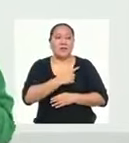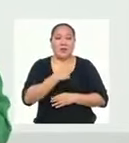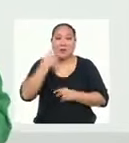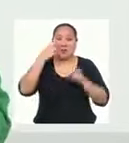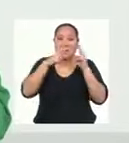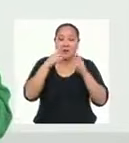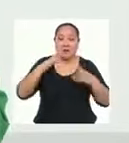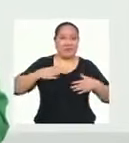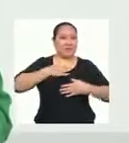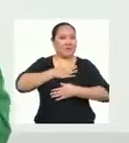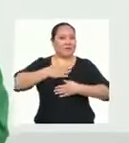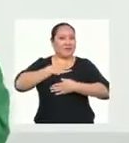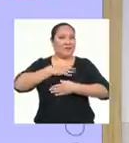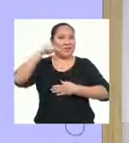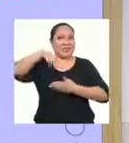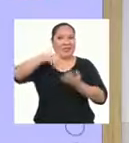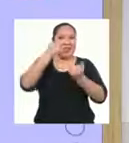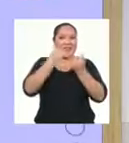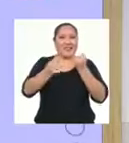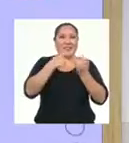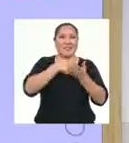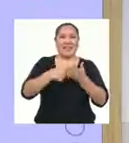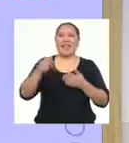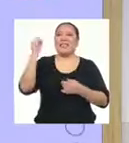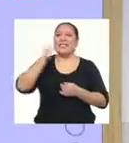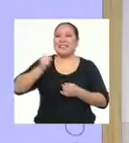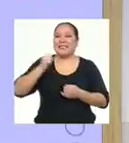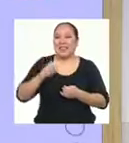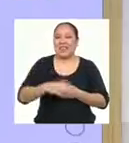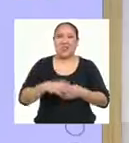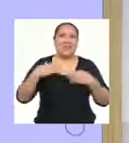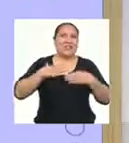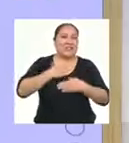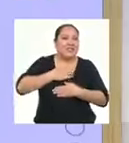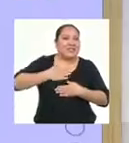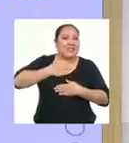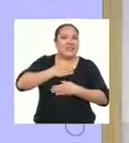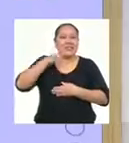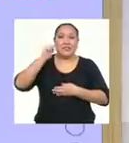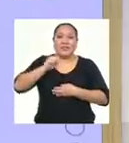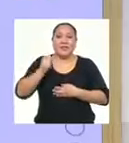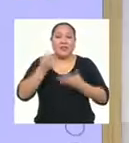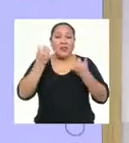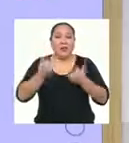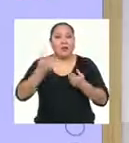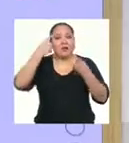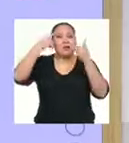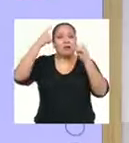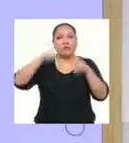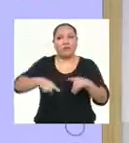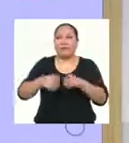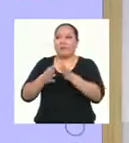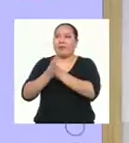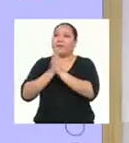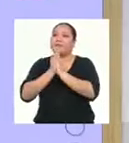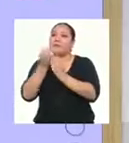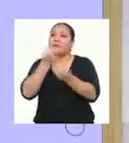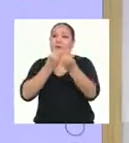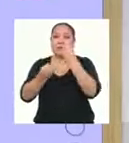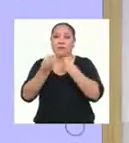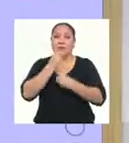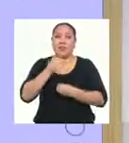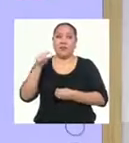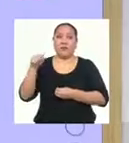estás muy animado con el fin de semana. Sí, estaba bien animado. Es más, hoy había decidido pedir comida a un